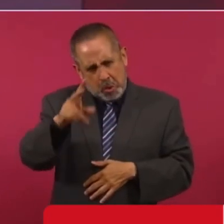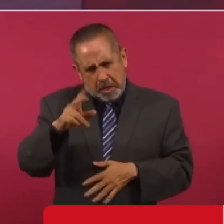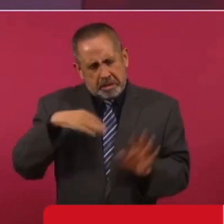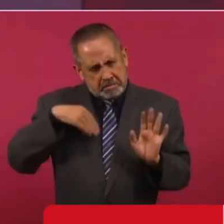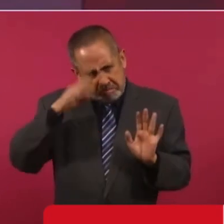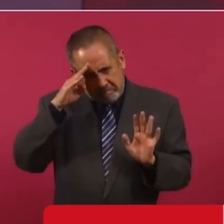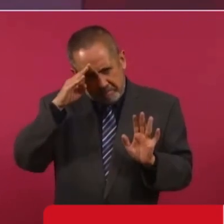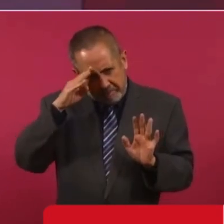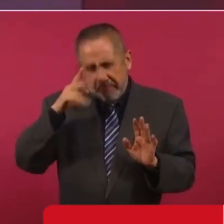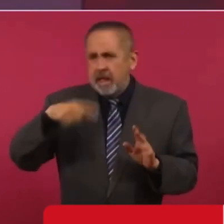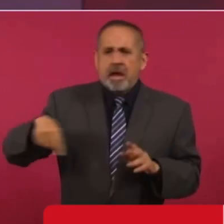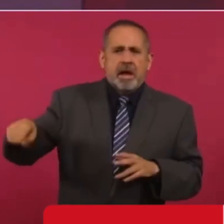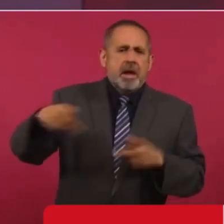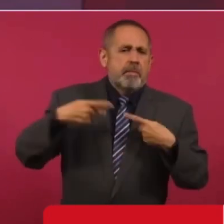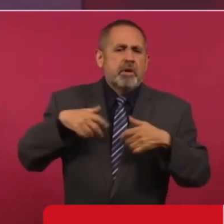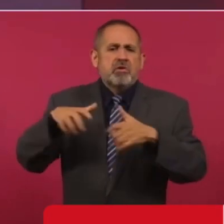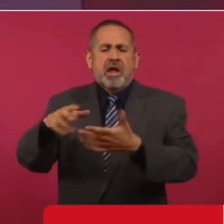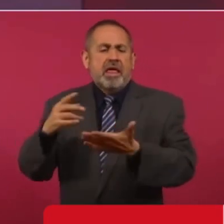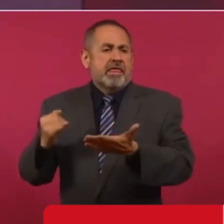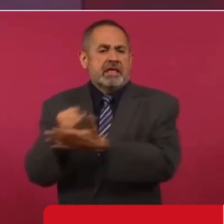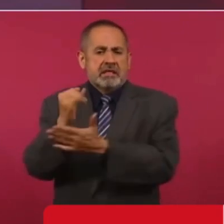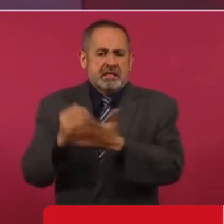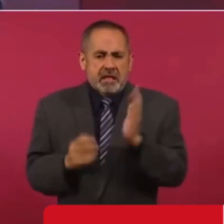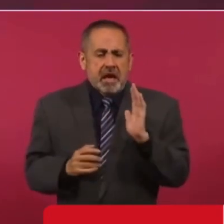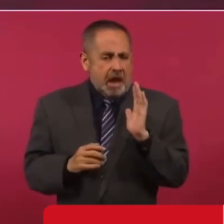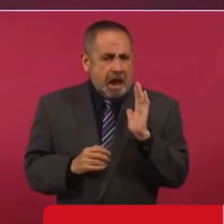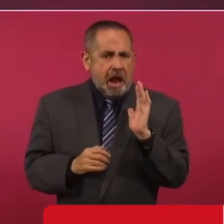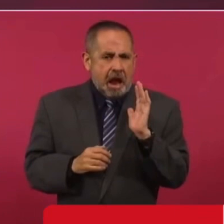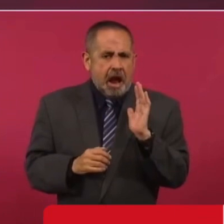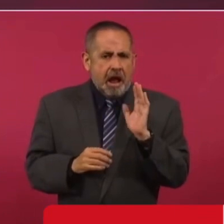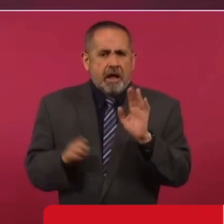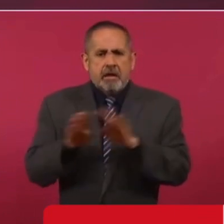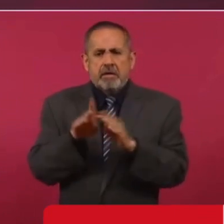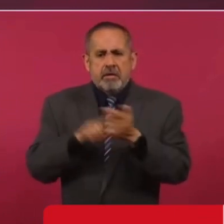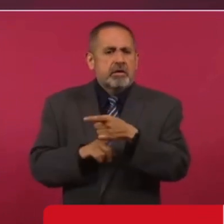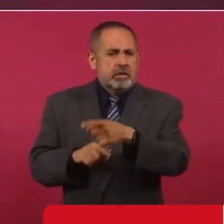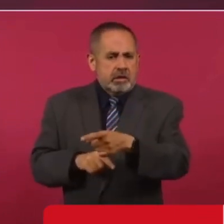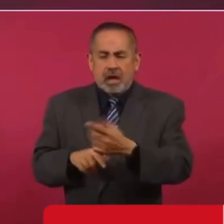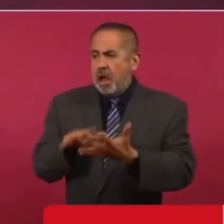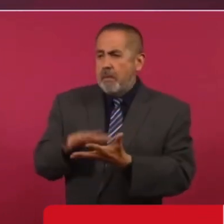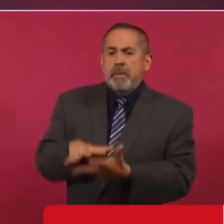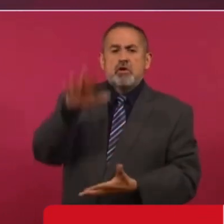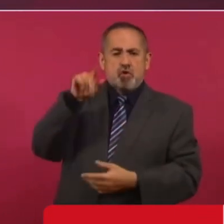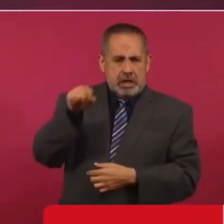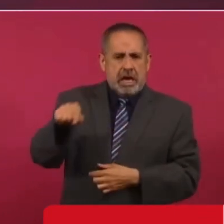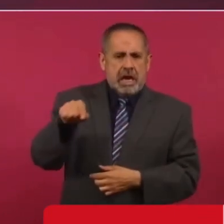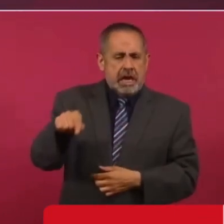es el pueblo el que decide de que se va a tener mayoría